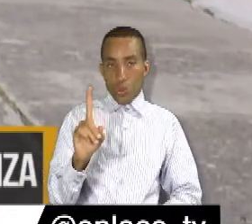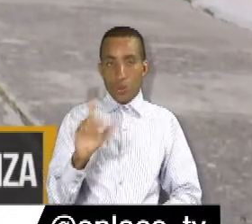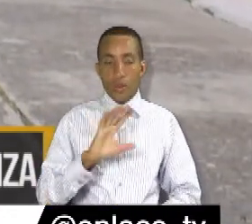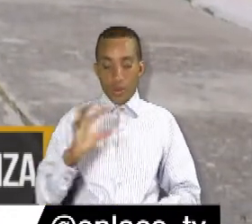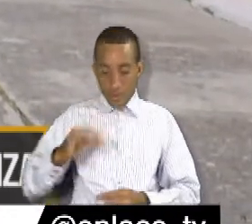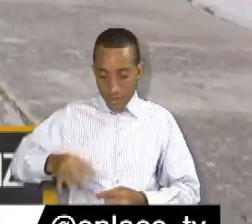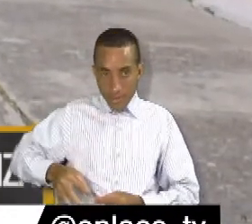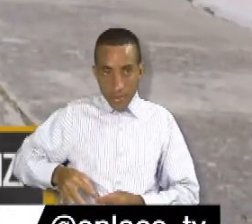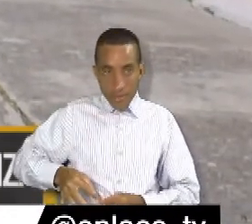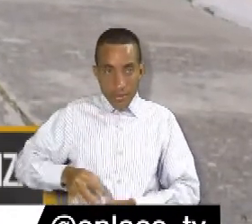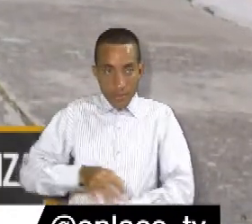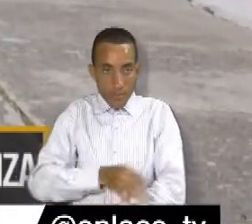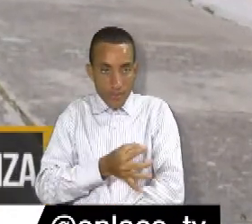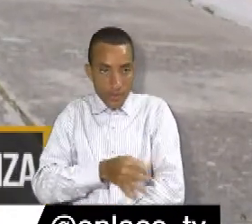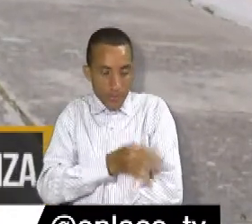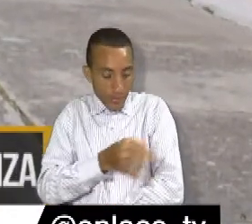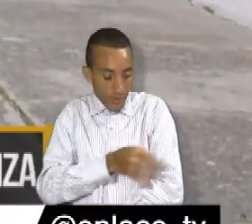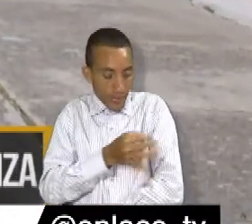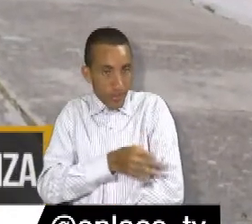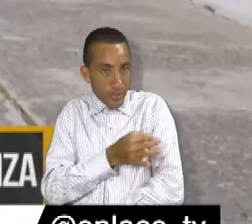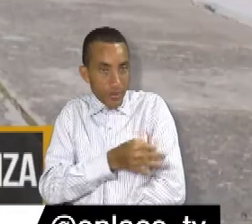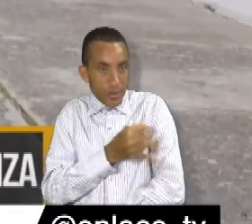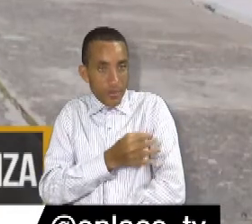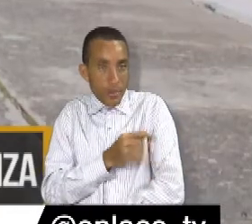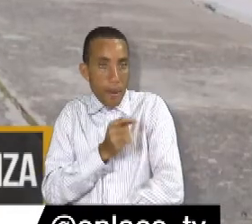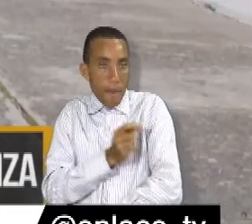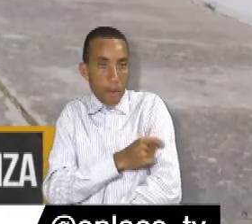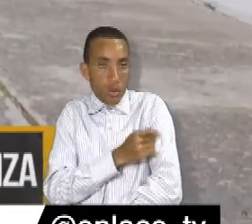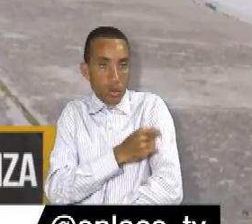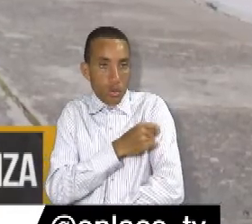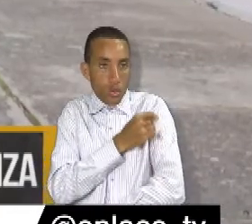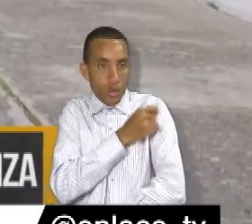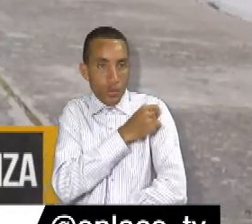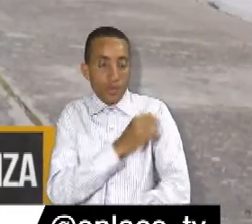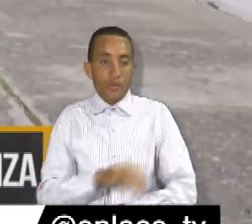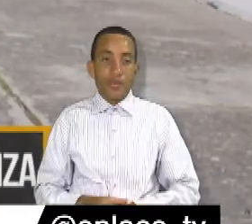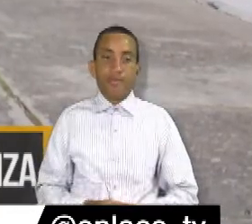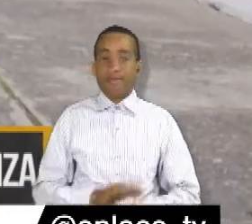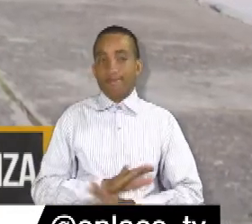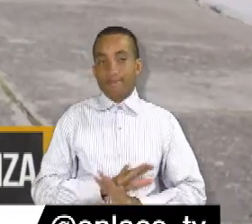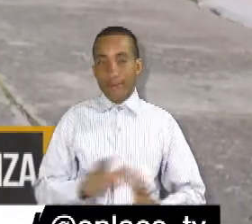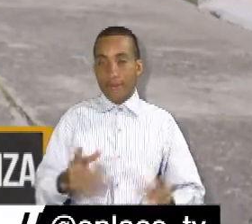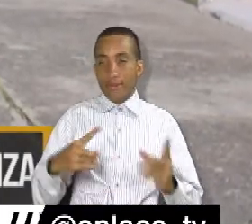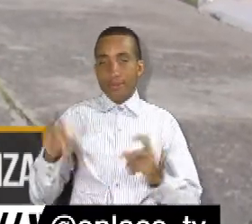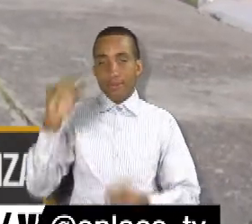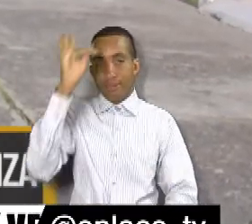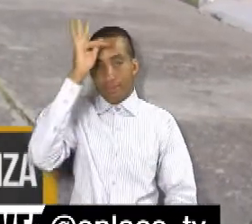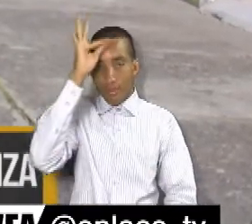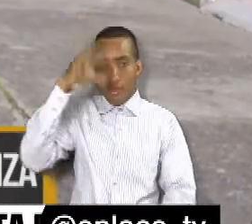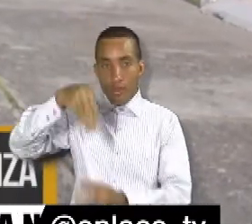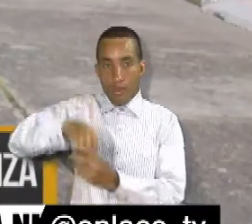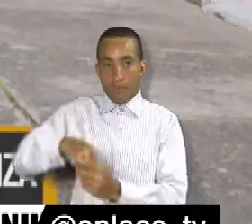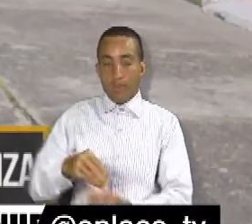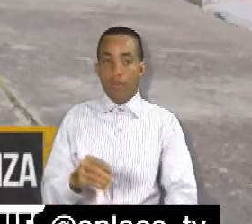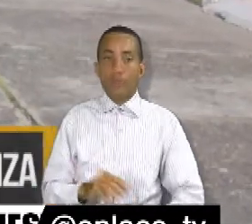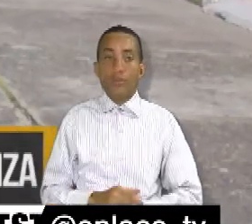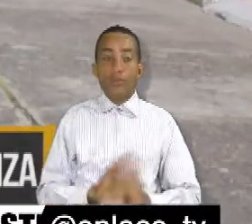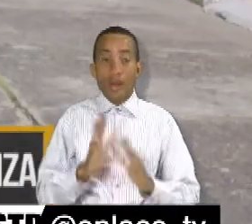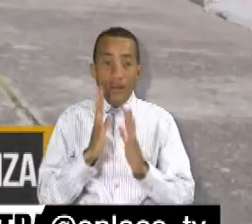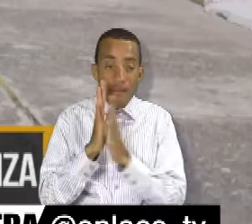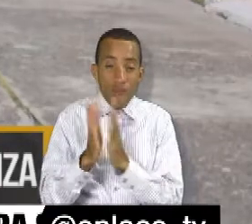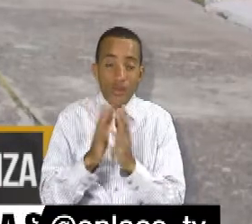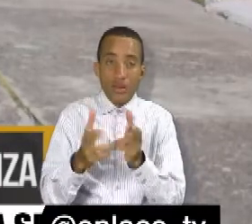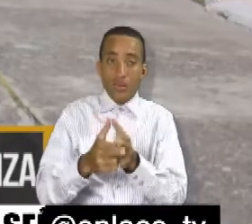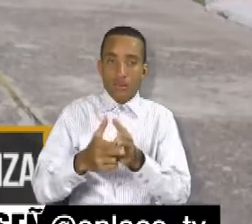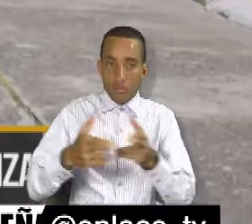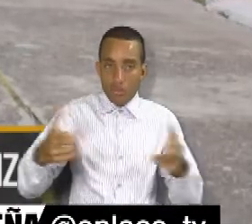puntos en el brazo derecho. La otra persona sí está aún hospitalizada. Sin embargo, nosotros estaremos pendientes del desarrollo de esta información, por supuesto. La estaremos